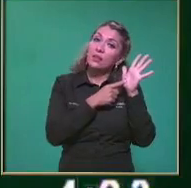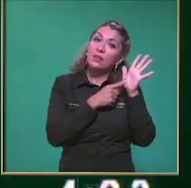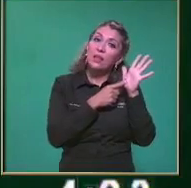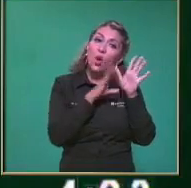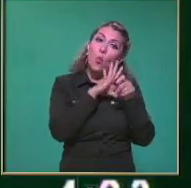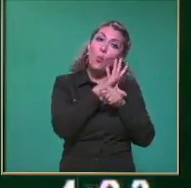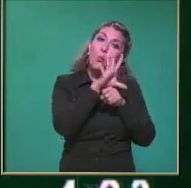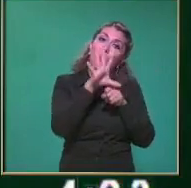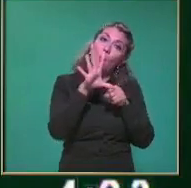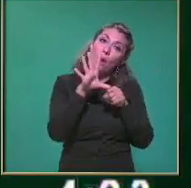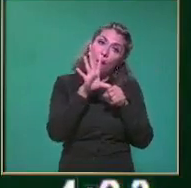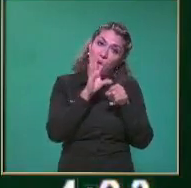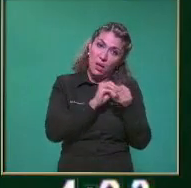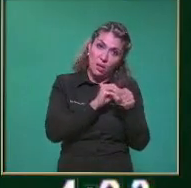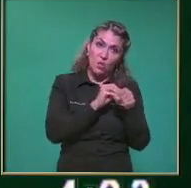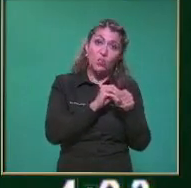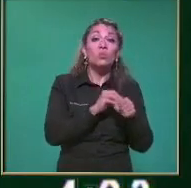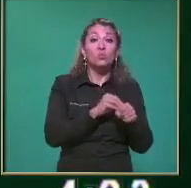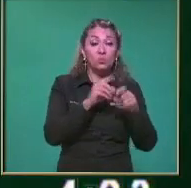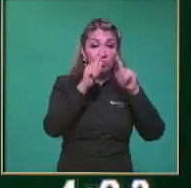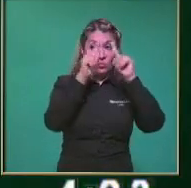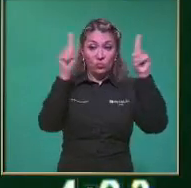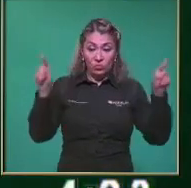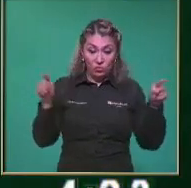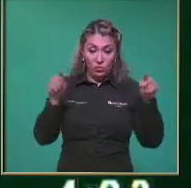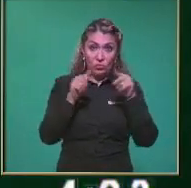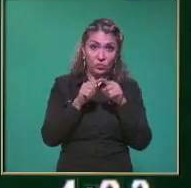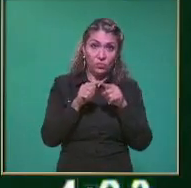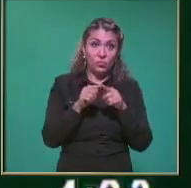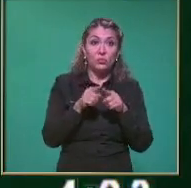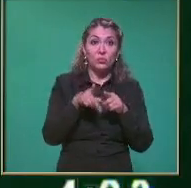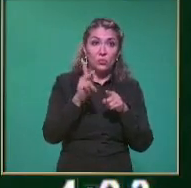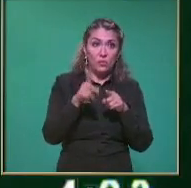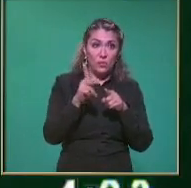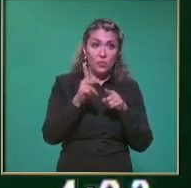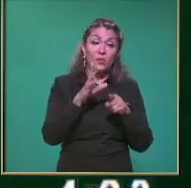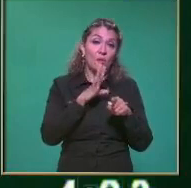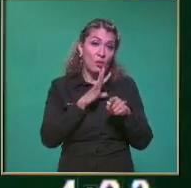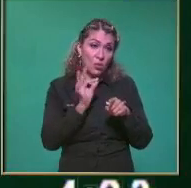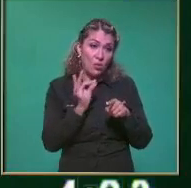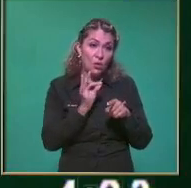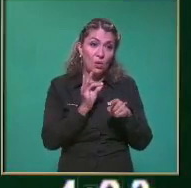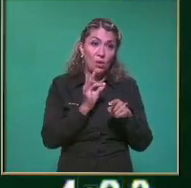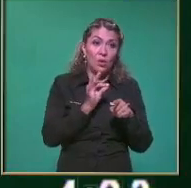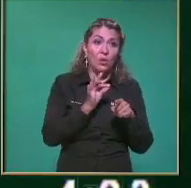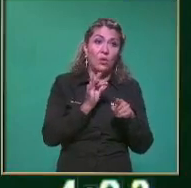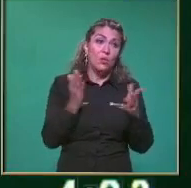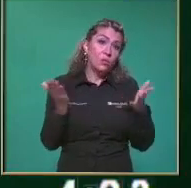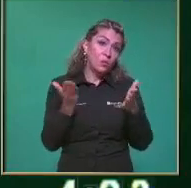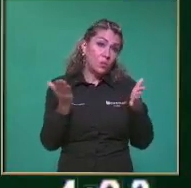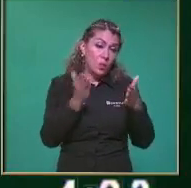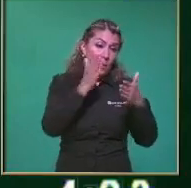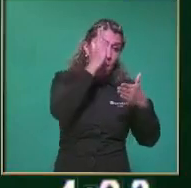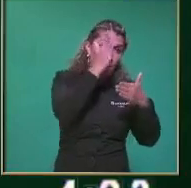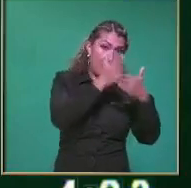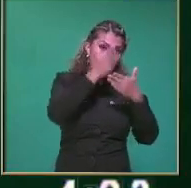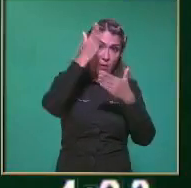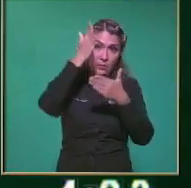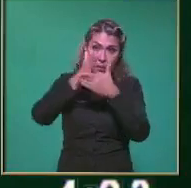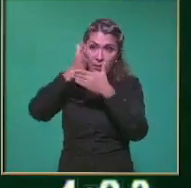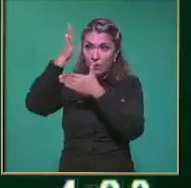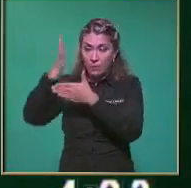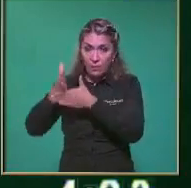entero, está completo. Pero el entero yo lo puedo representar en fracciones. Si yo lo parto en dos